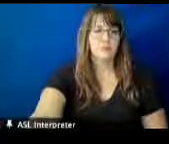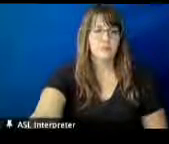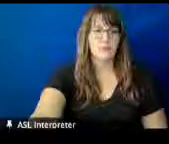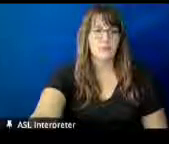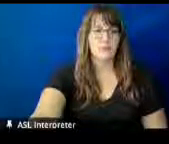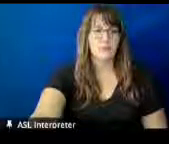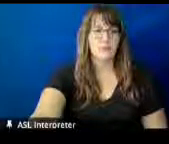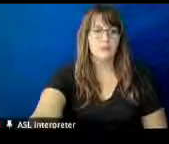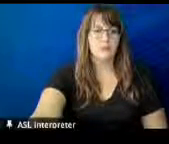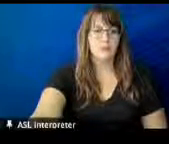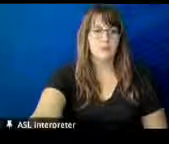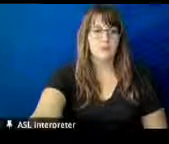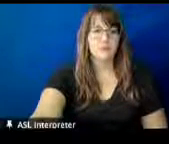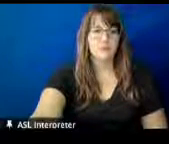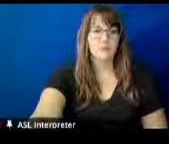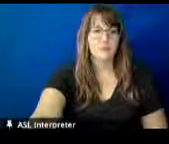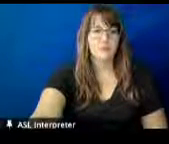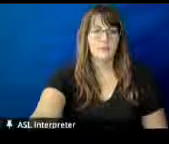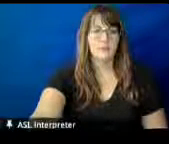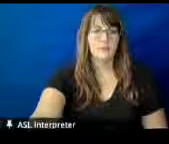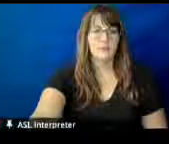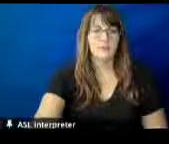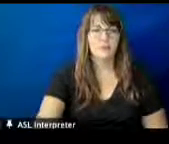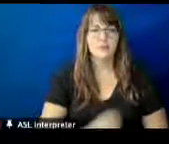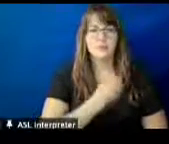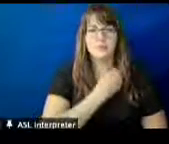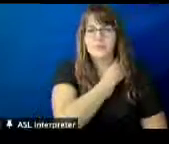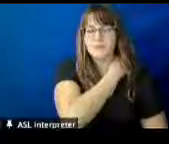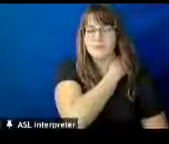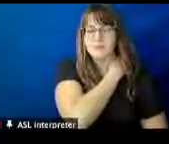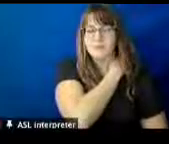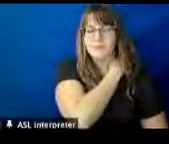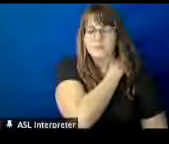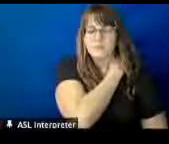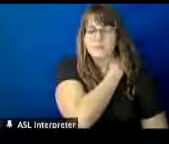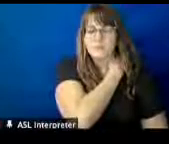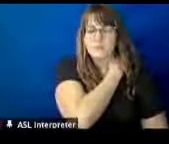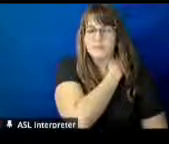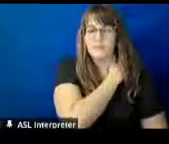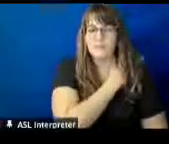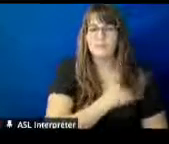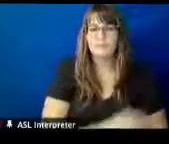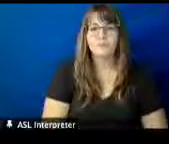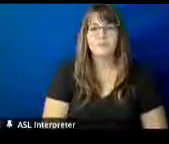877-853-5247. De nuevo, el número de teléfono para dar sus comentarios es el